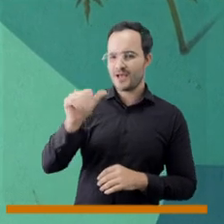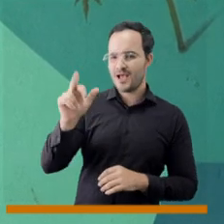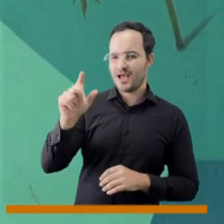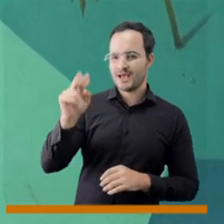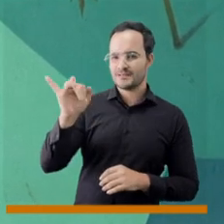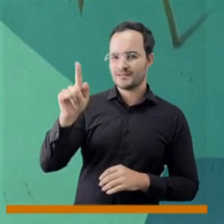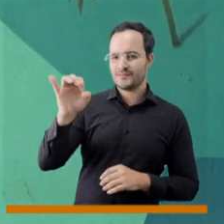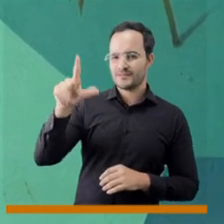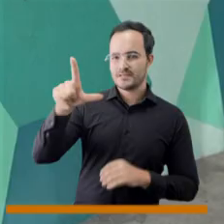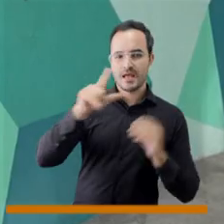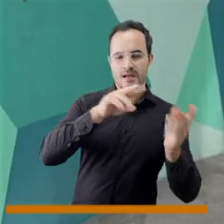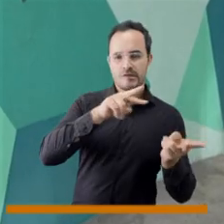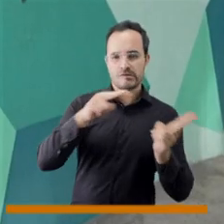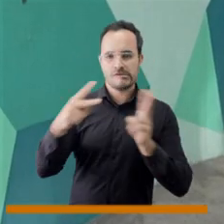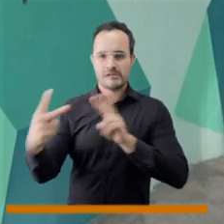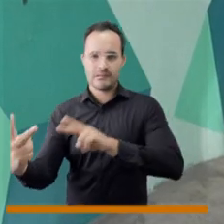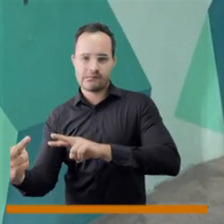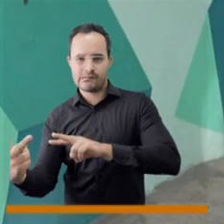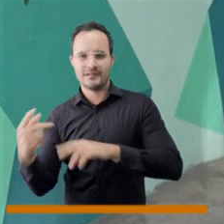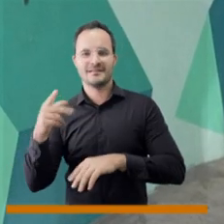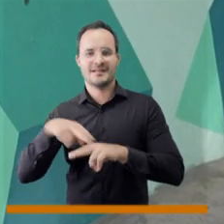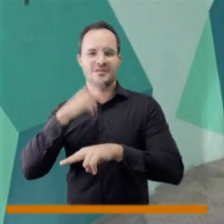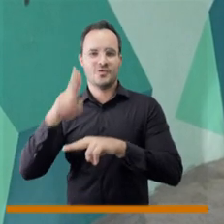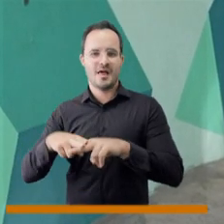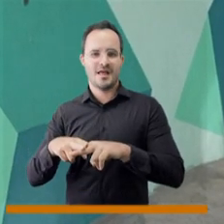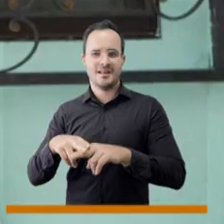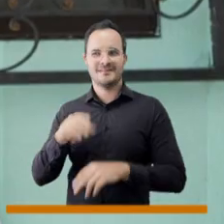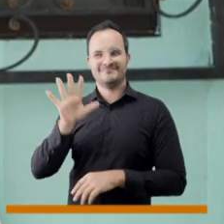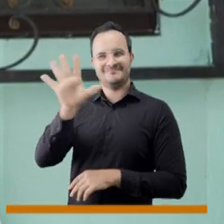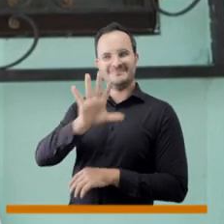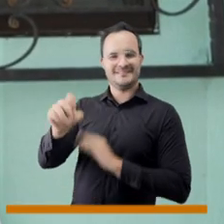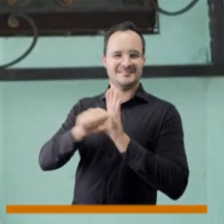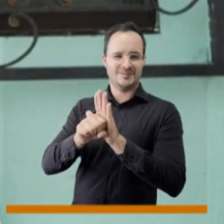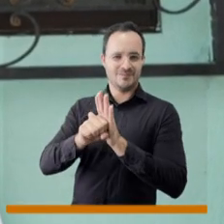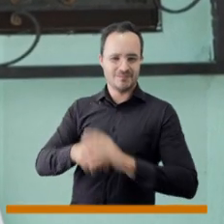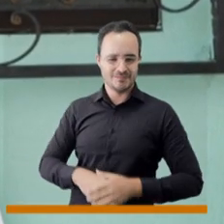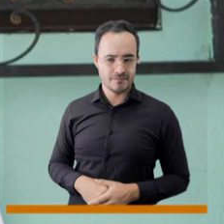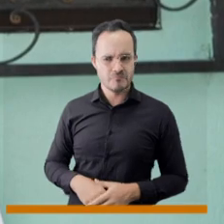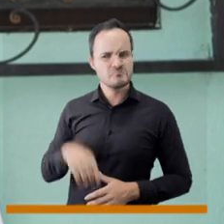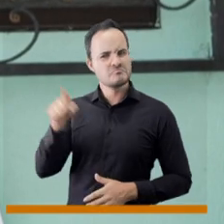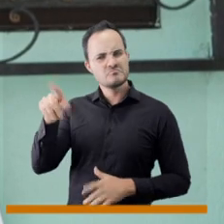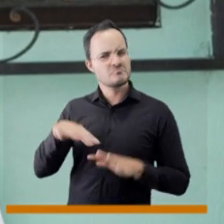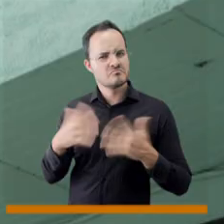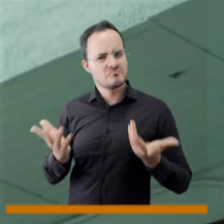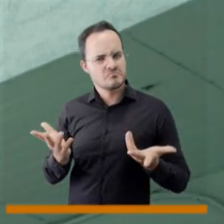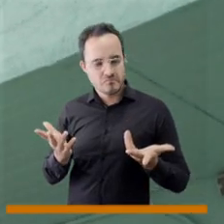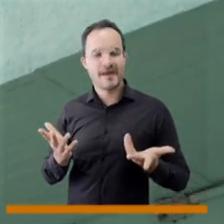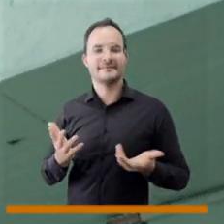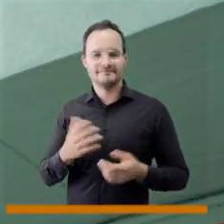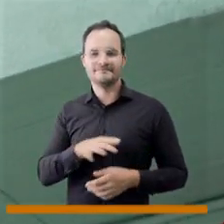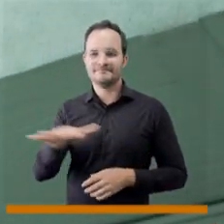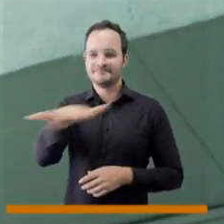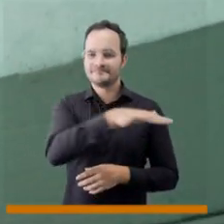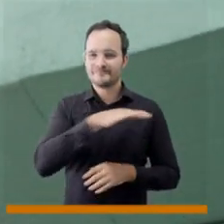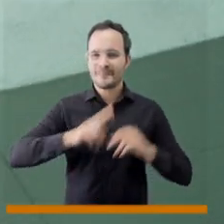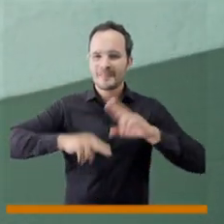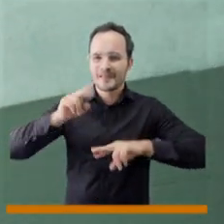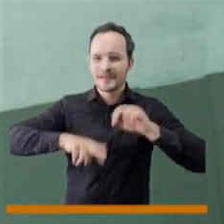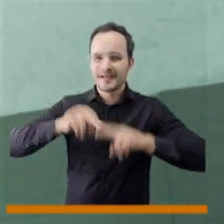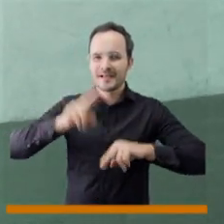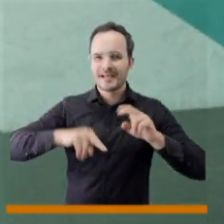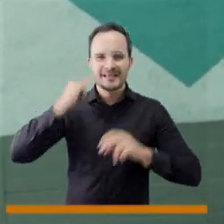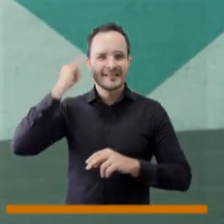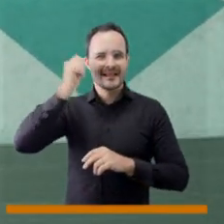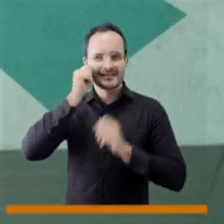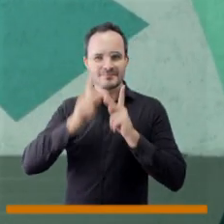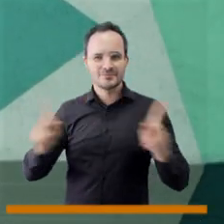artificial a lo natural. ¿Qué quiere decir esto? Es más que todo en sí el cómo